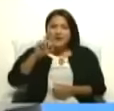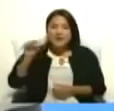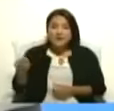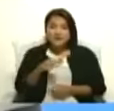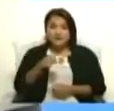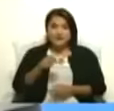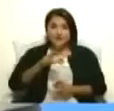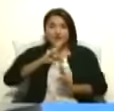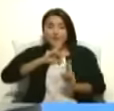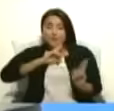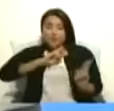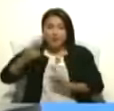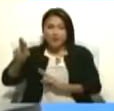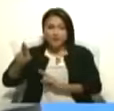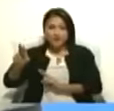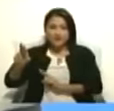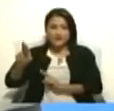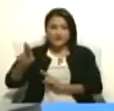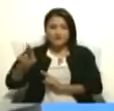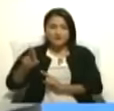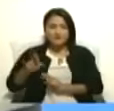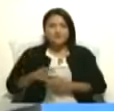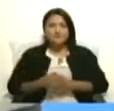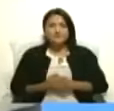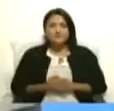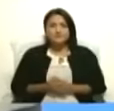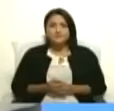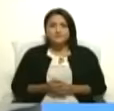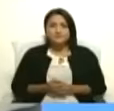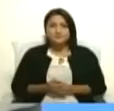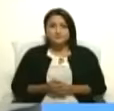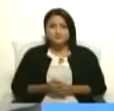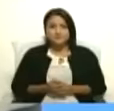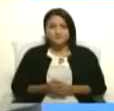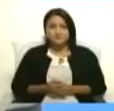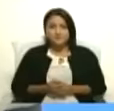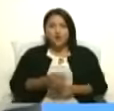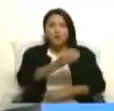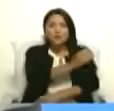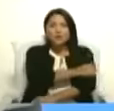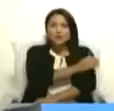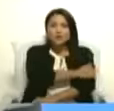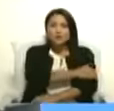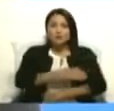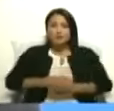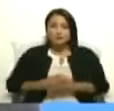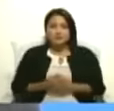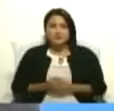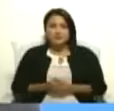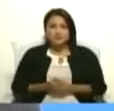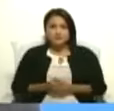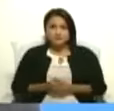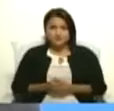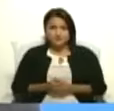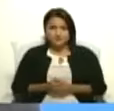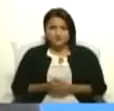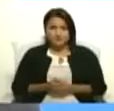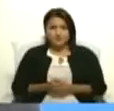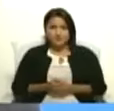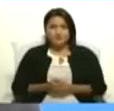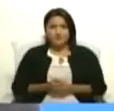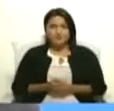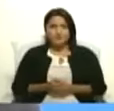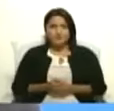de la derecha oligárquica ladrona les dice refiriéndose a ellos cuando